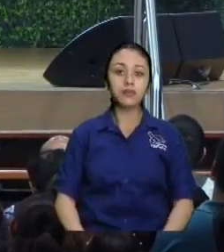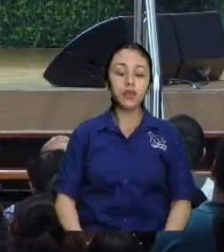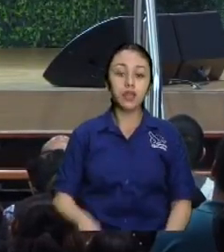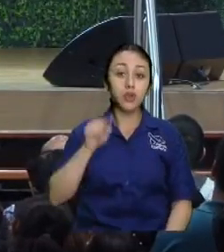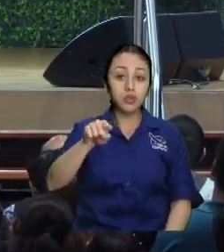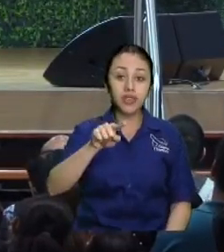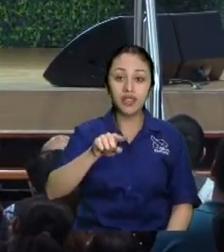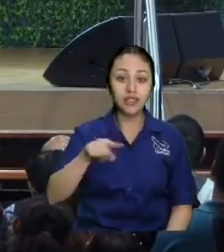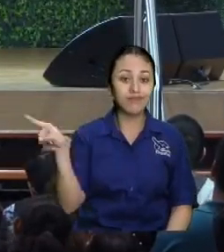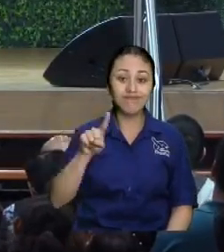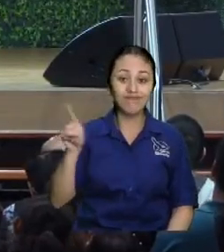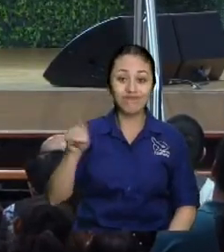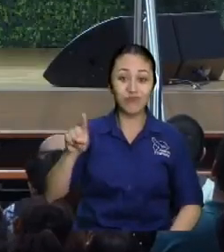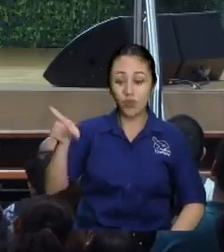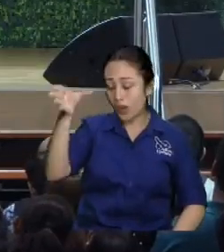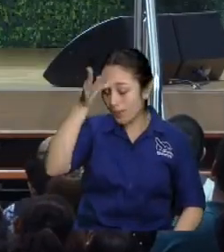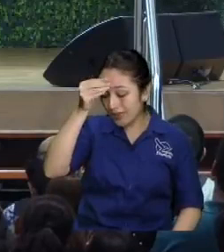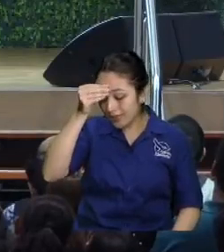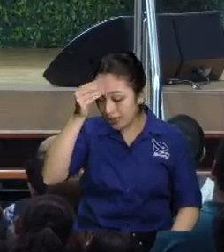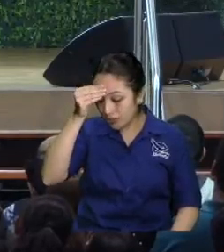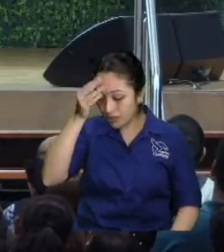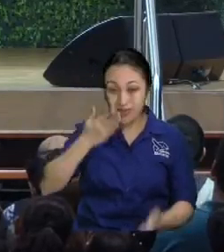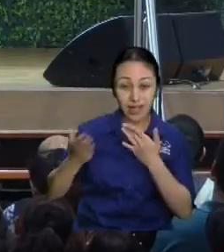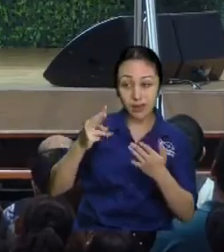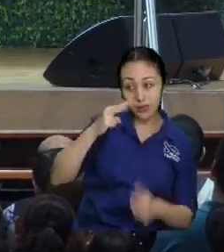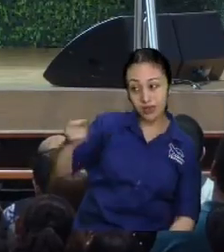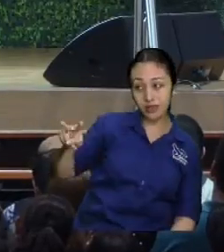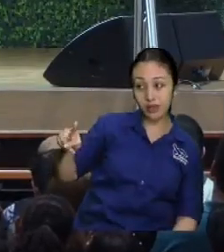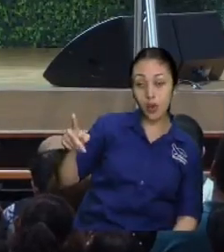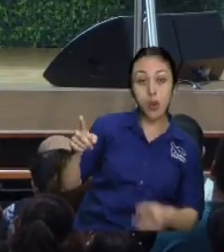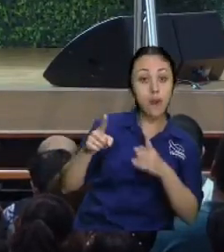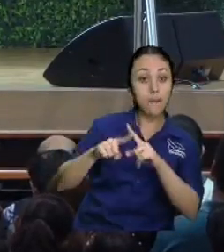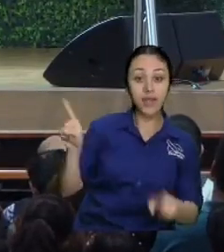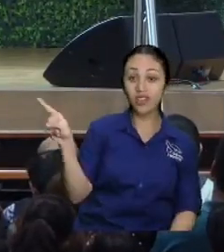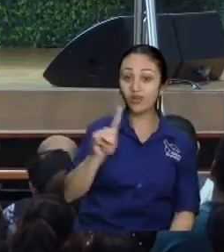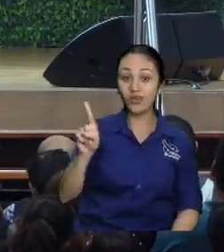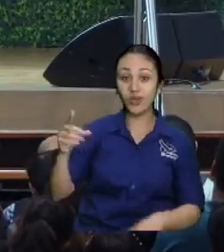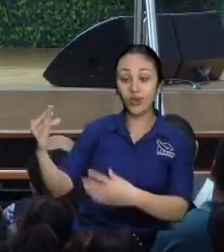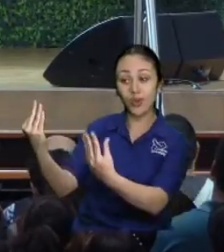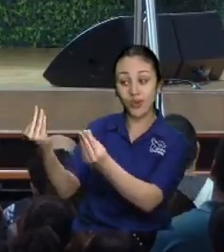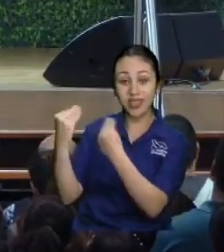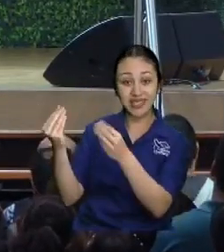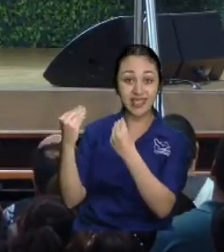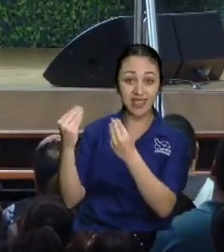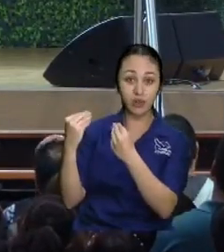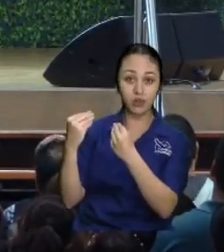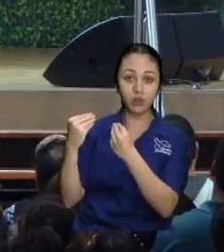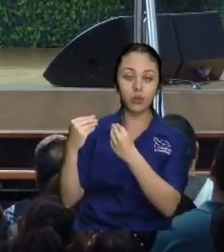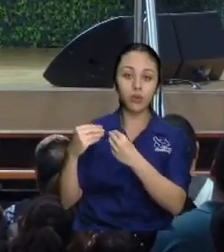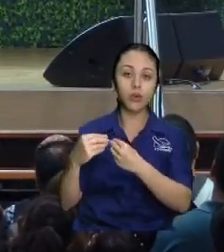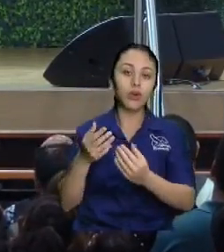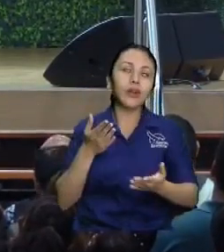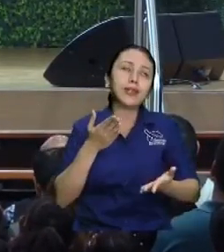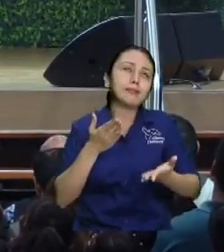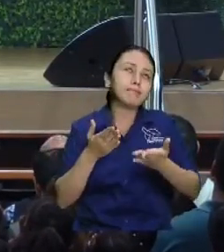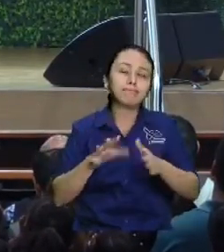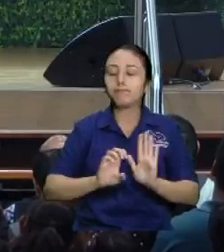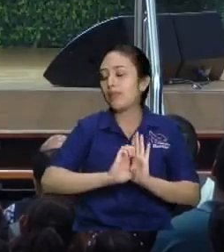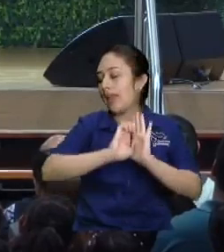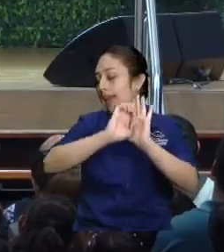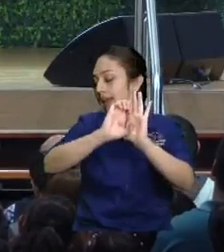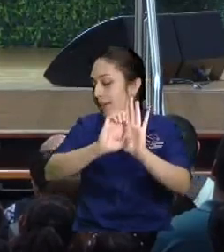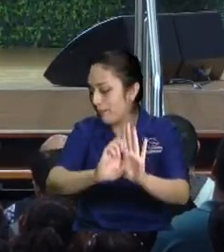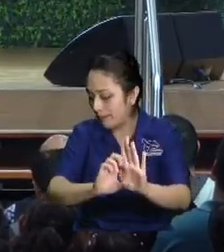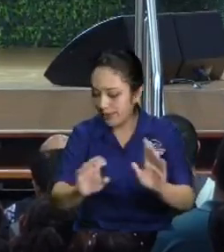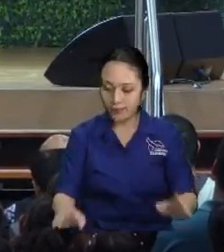para eso, aunque haya visto, no le dieron entrenamiento. Por ejemplo, que usted está, va, yo lo llego a visitar porque al fin me concedió usted